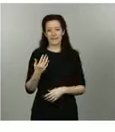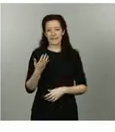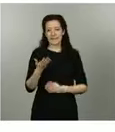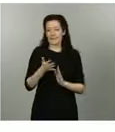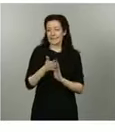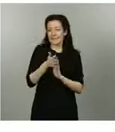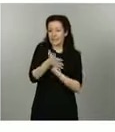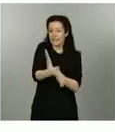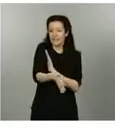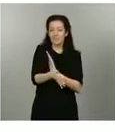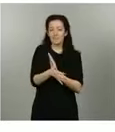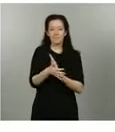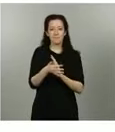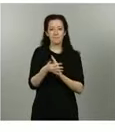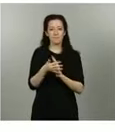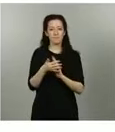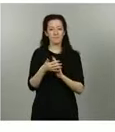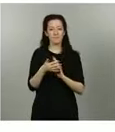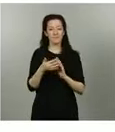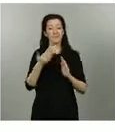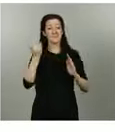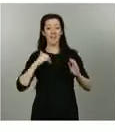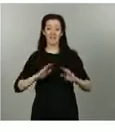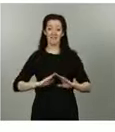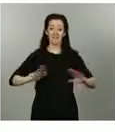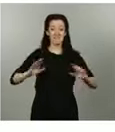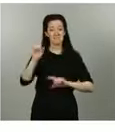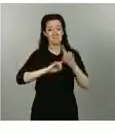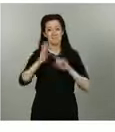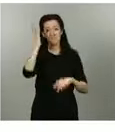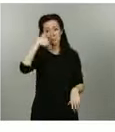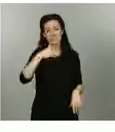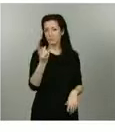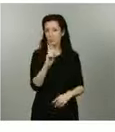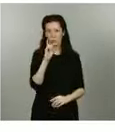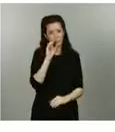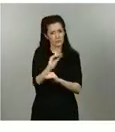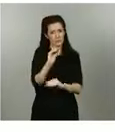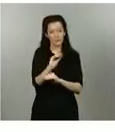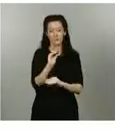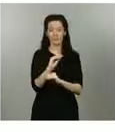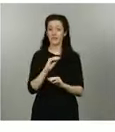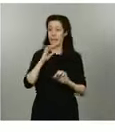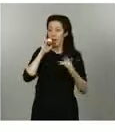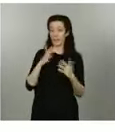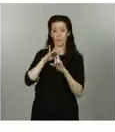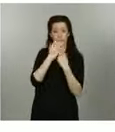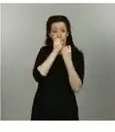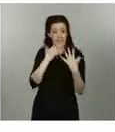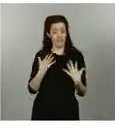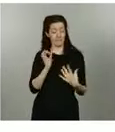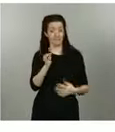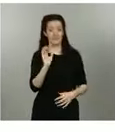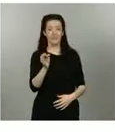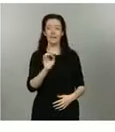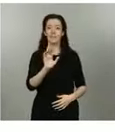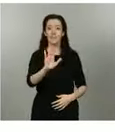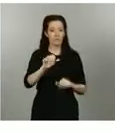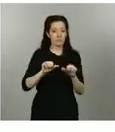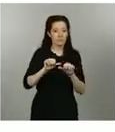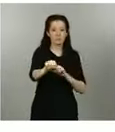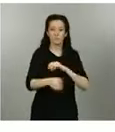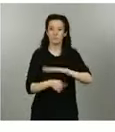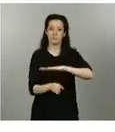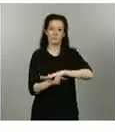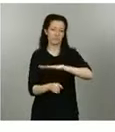tengamos que tener mucho cuidado. El que estemos en una situación favorable implica que tenemos que garantizar que eso no cambia. Y garantizar que eso no